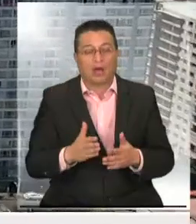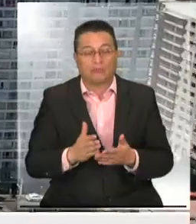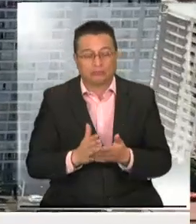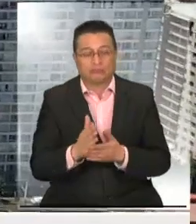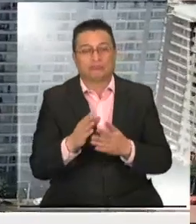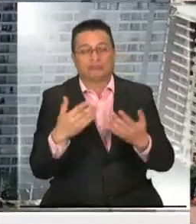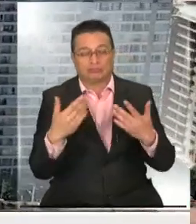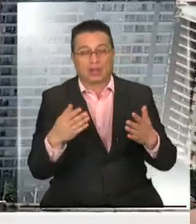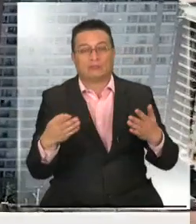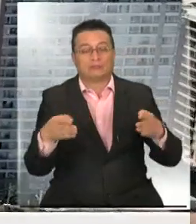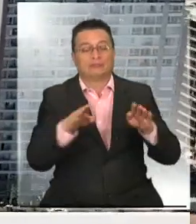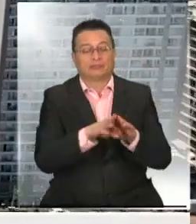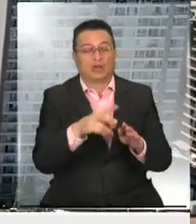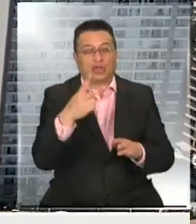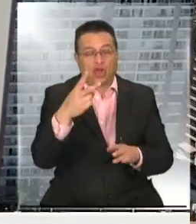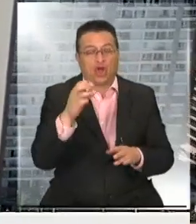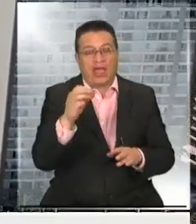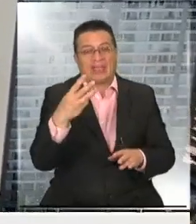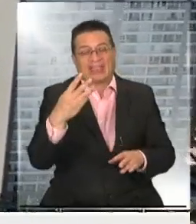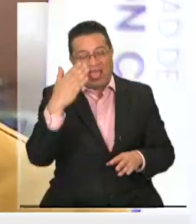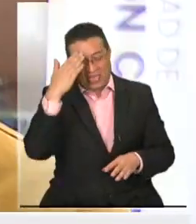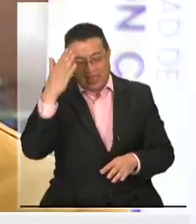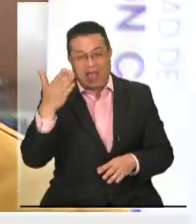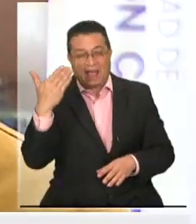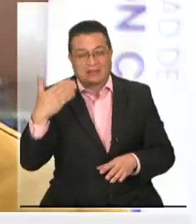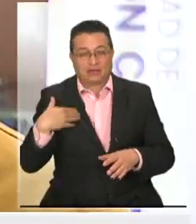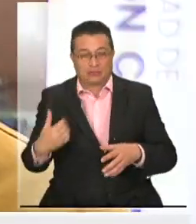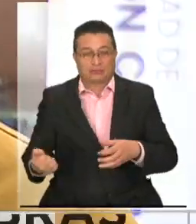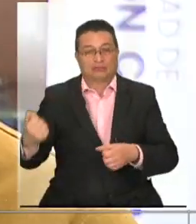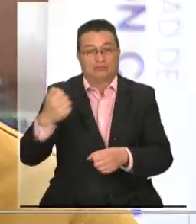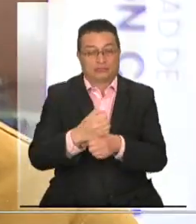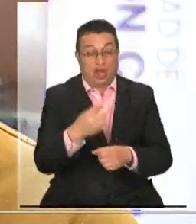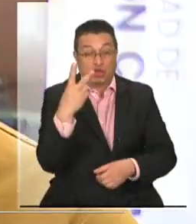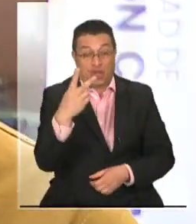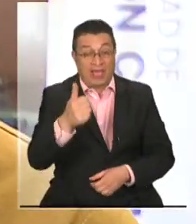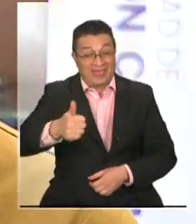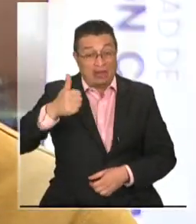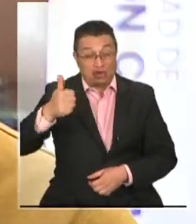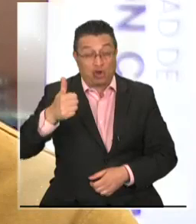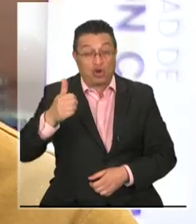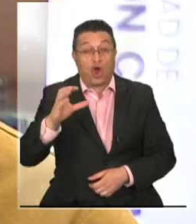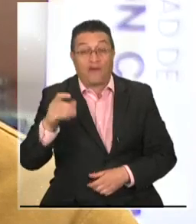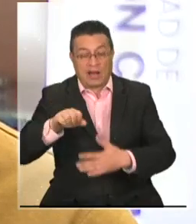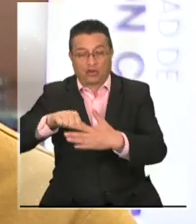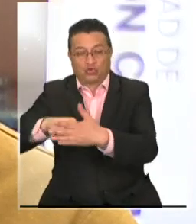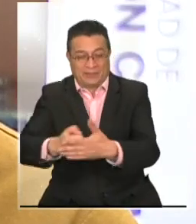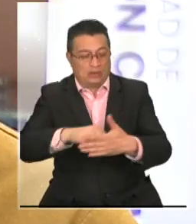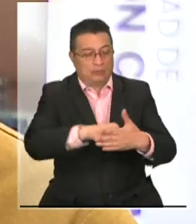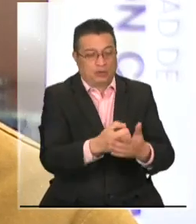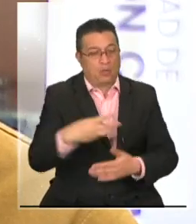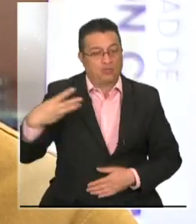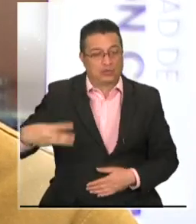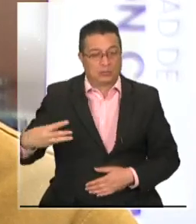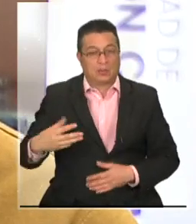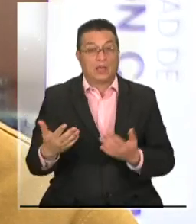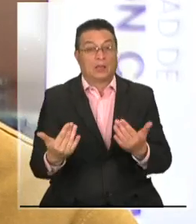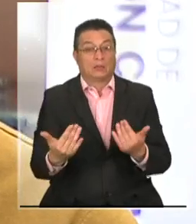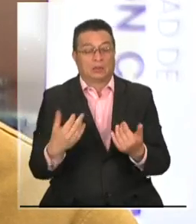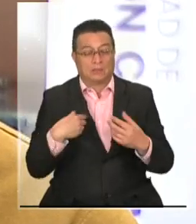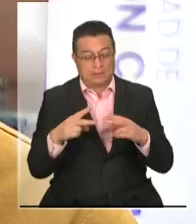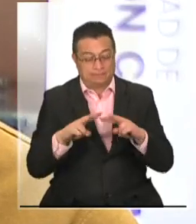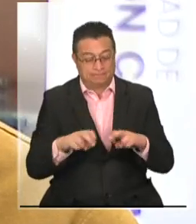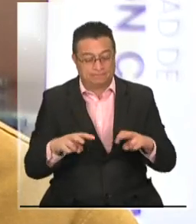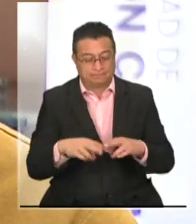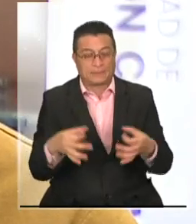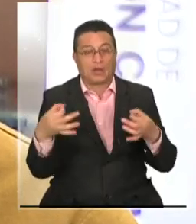cerrado tres días antes de que yo asumiera. Los dos directores de obra hoy día se encuentran suspendidos de parte del municipio, a la espera de poder revisar también